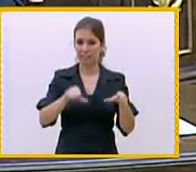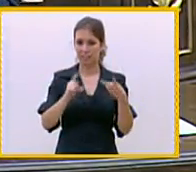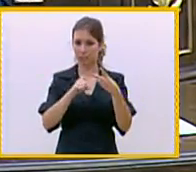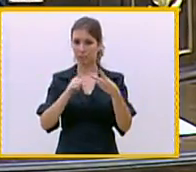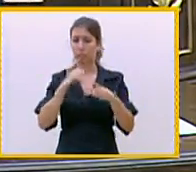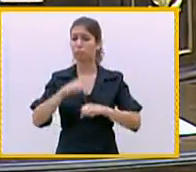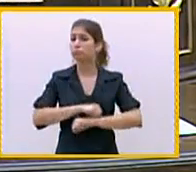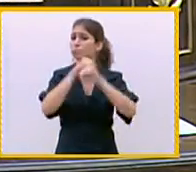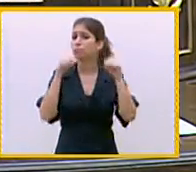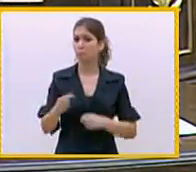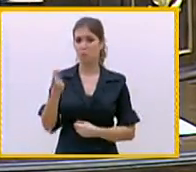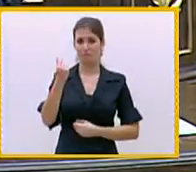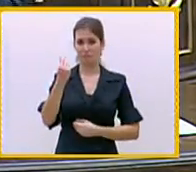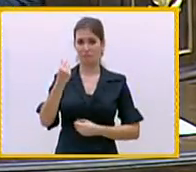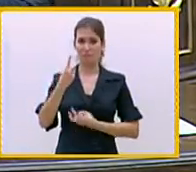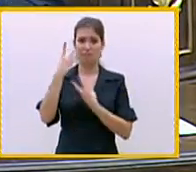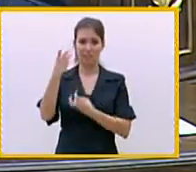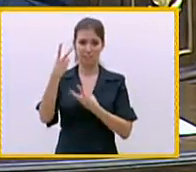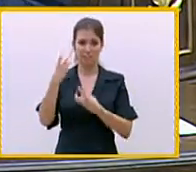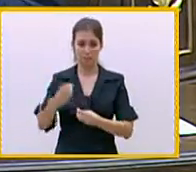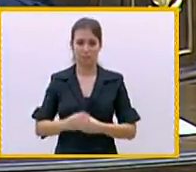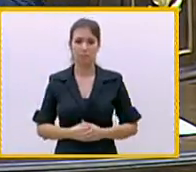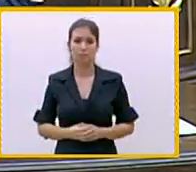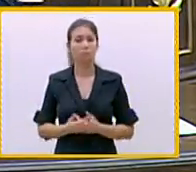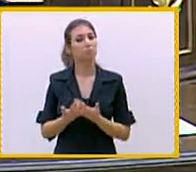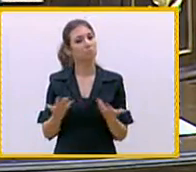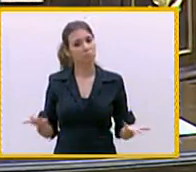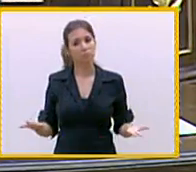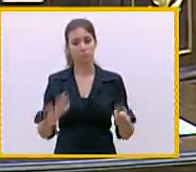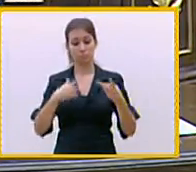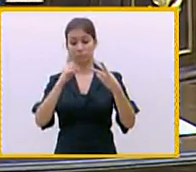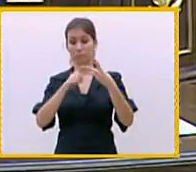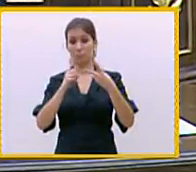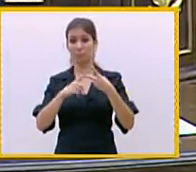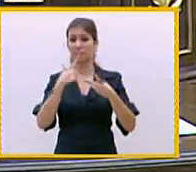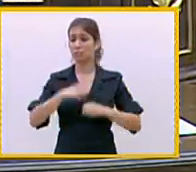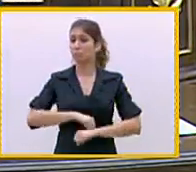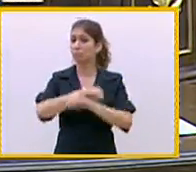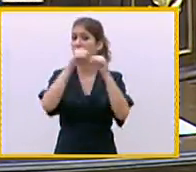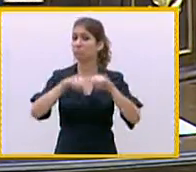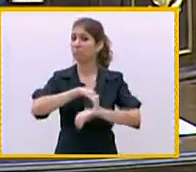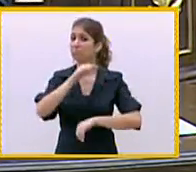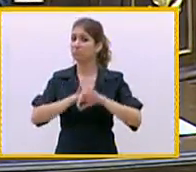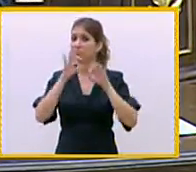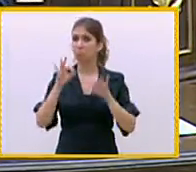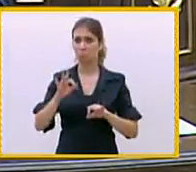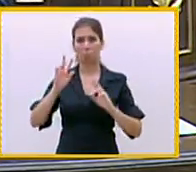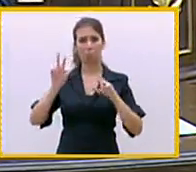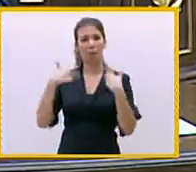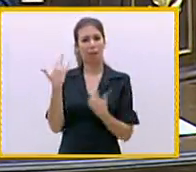consolidación fiscal. El cumplimiento de la senda de consolidación fiscal que nos permite cumplir